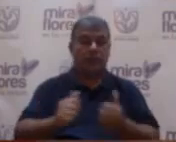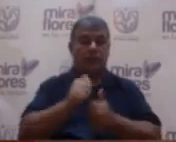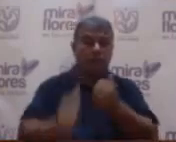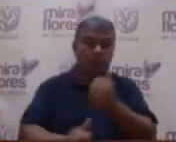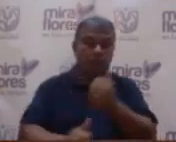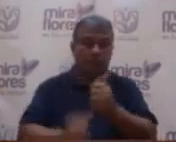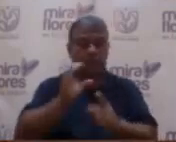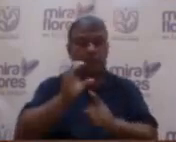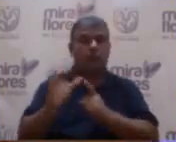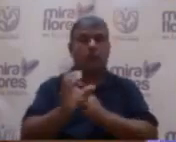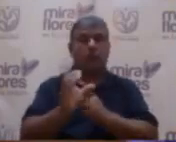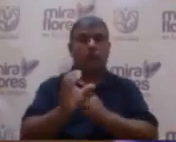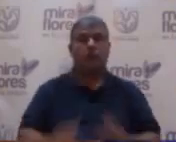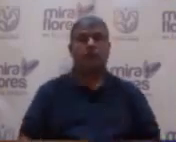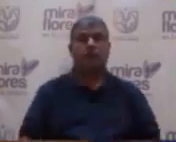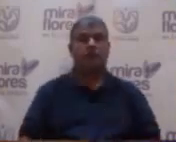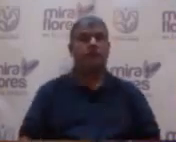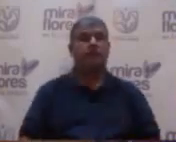Gracias.